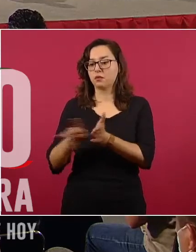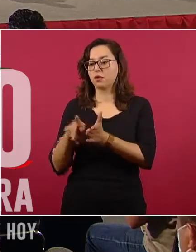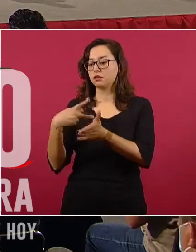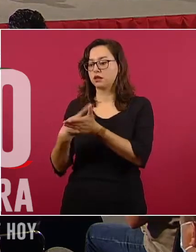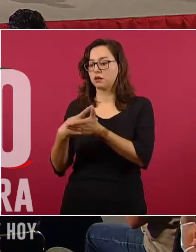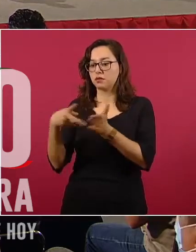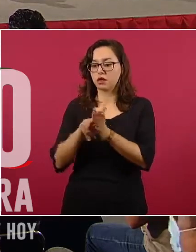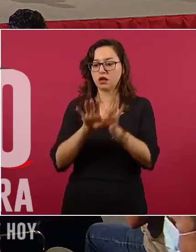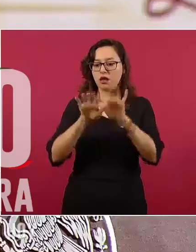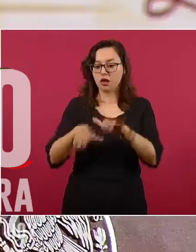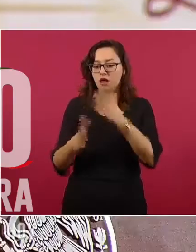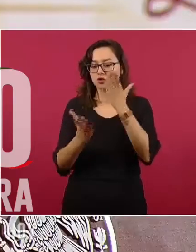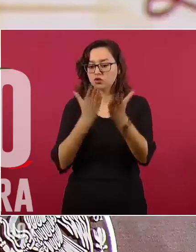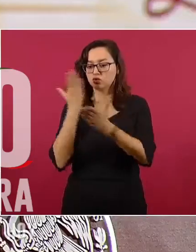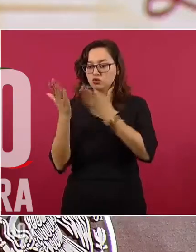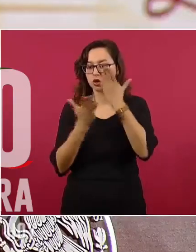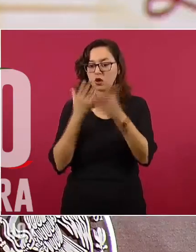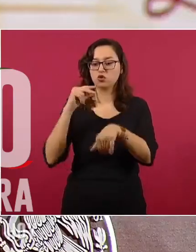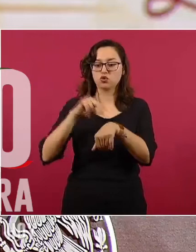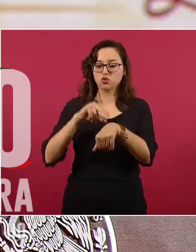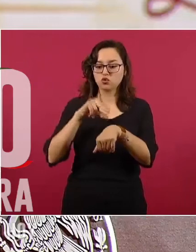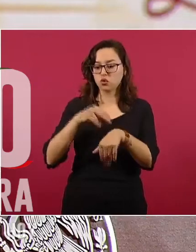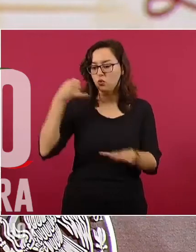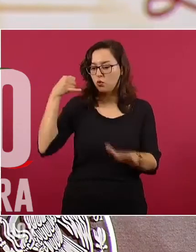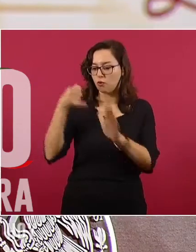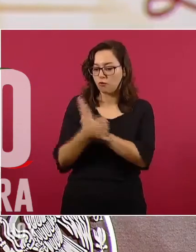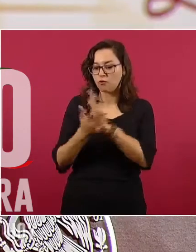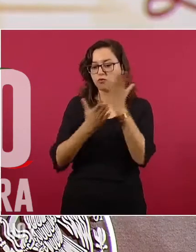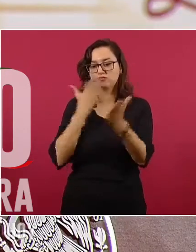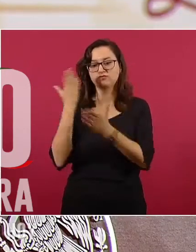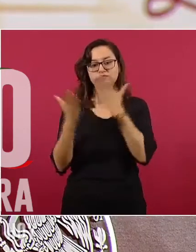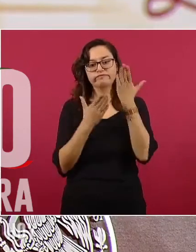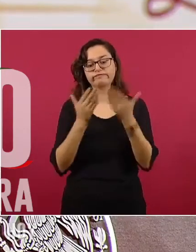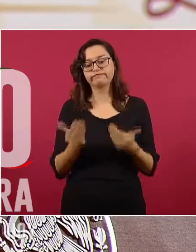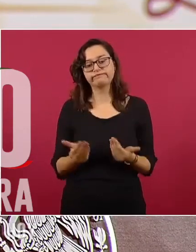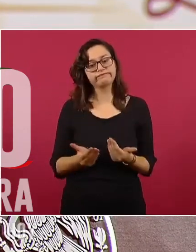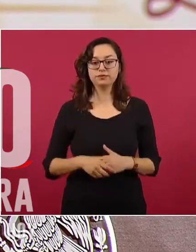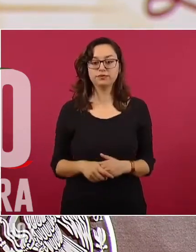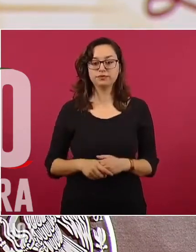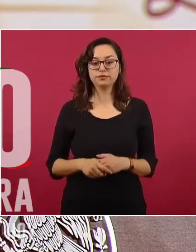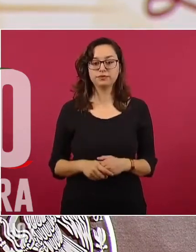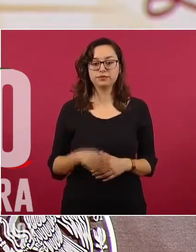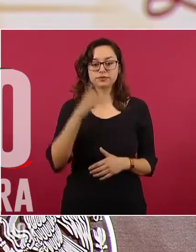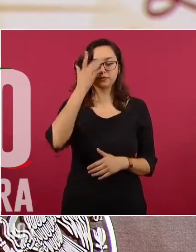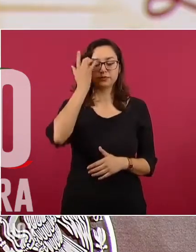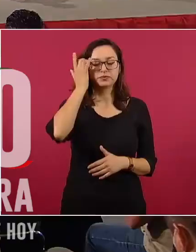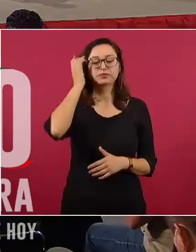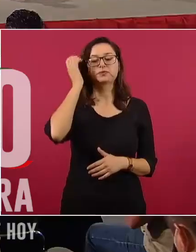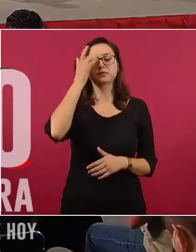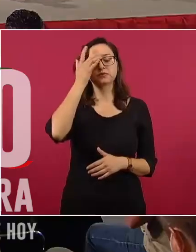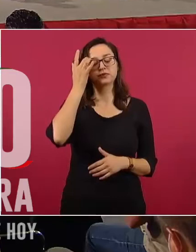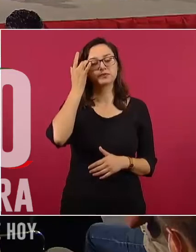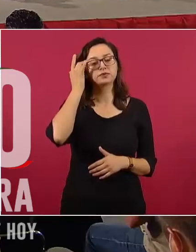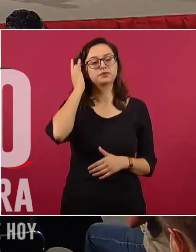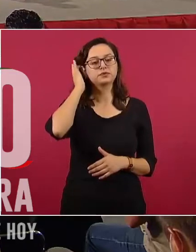una especialidad, el número de médicos especialistas sigue siendo insuficiente. Aquí les mostré hace un